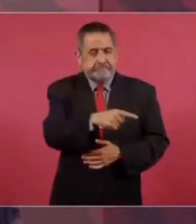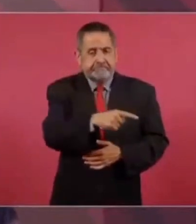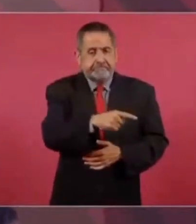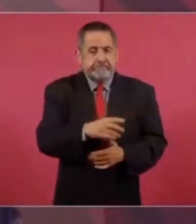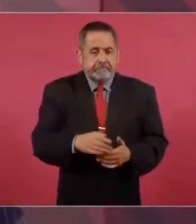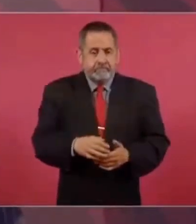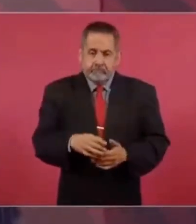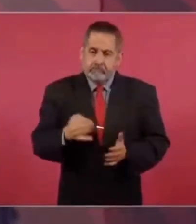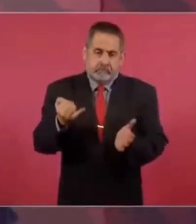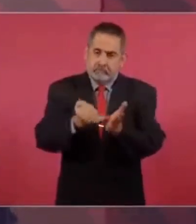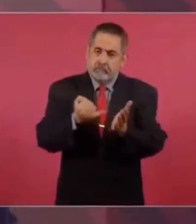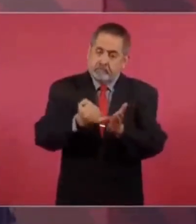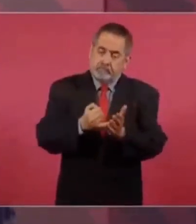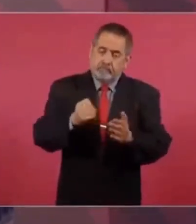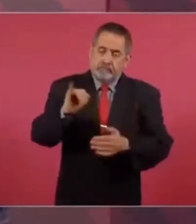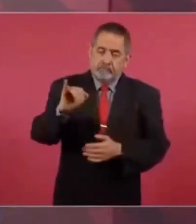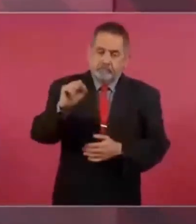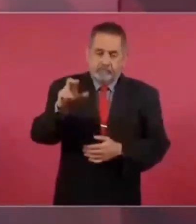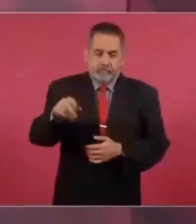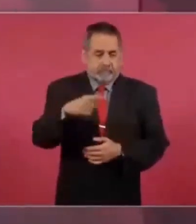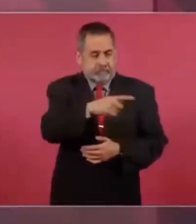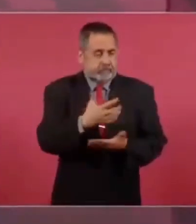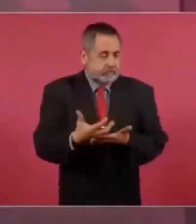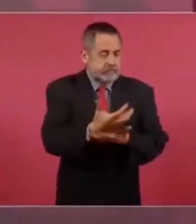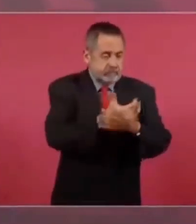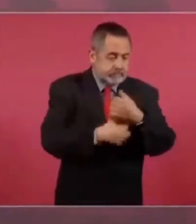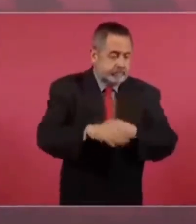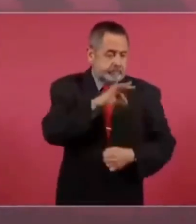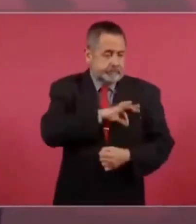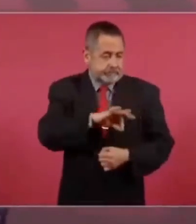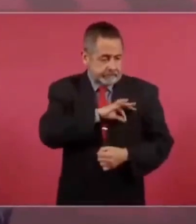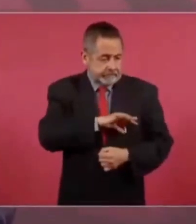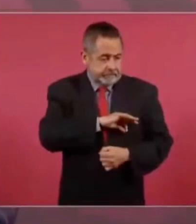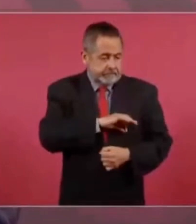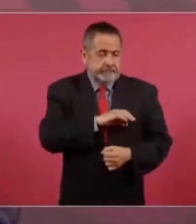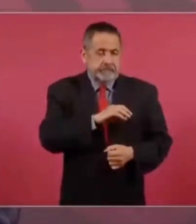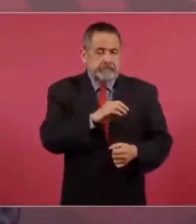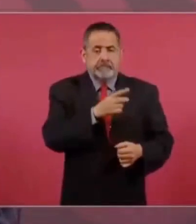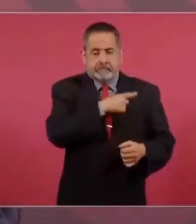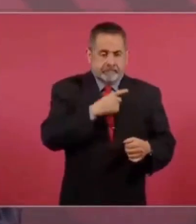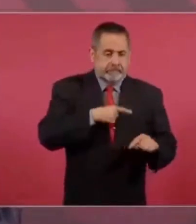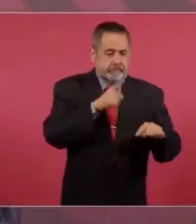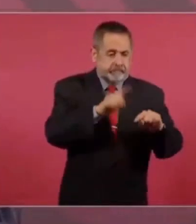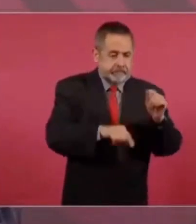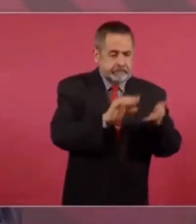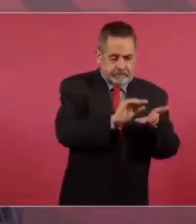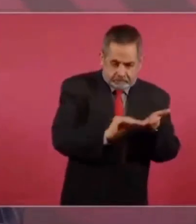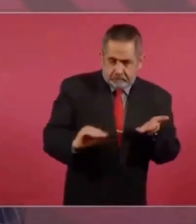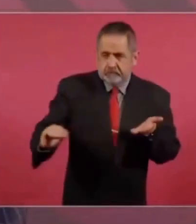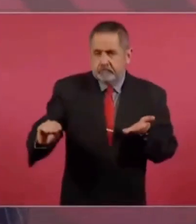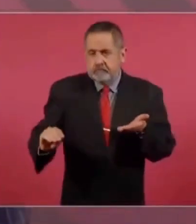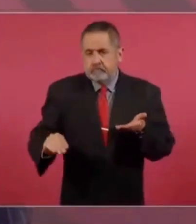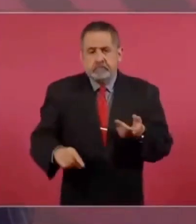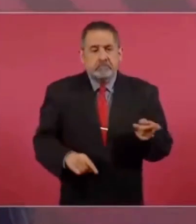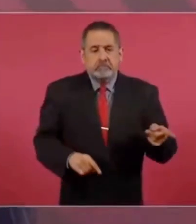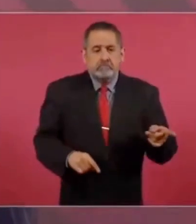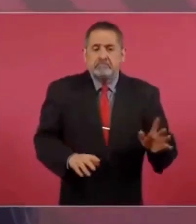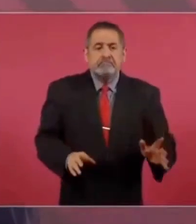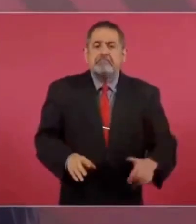que es un impuesto a la utilidad, a la ganancia,